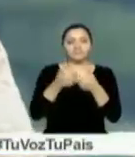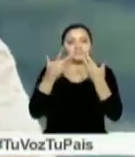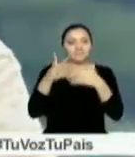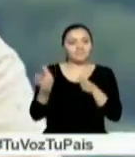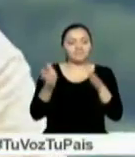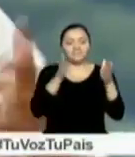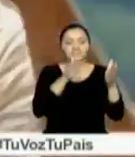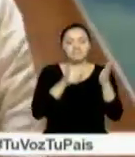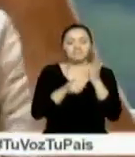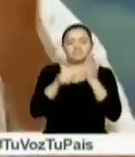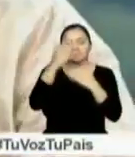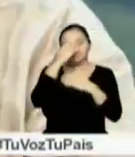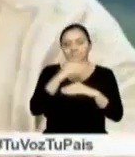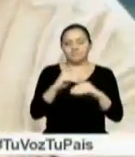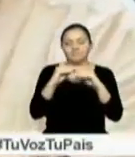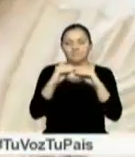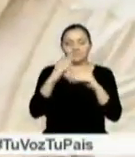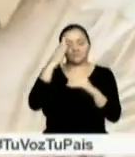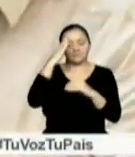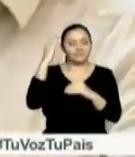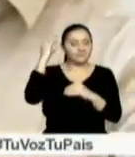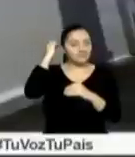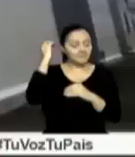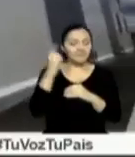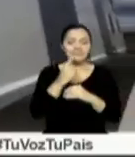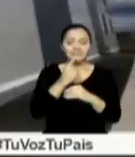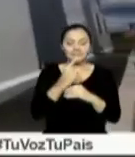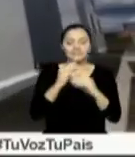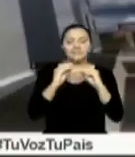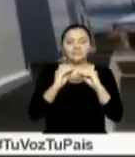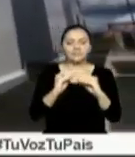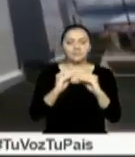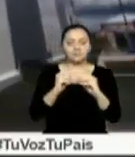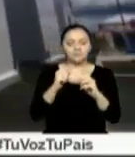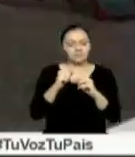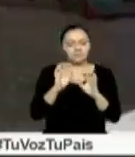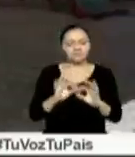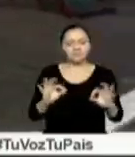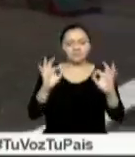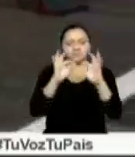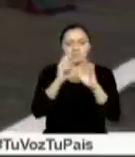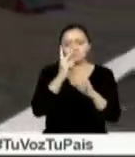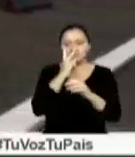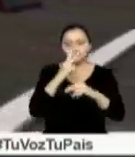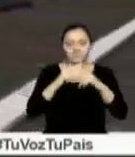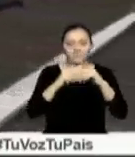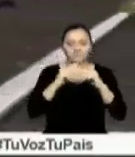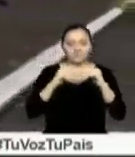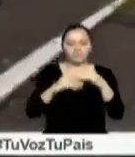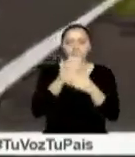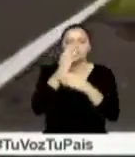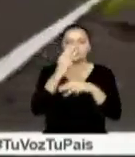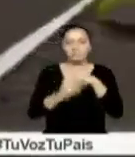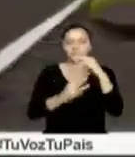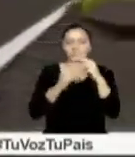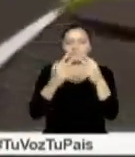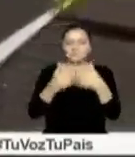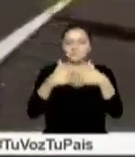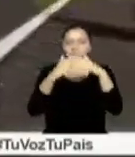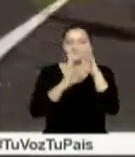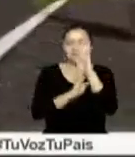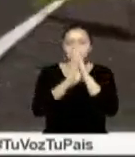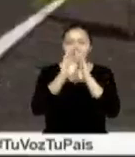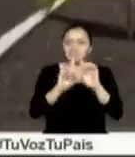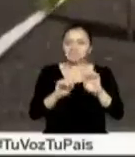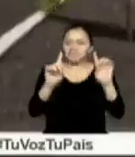ministro de Educación Freddy peñafiel destacó que la educación es la única vía para construir un mundo distinto y por ello debe